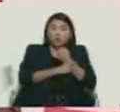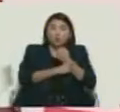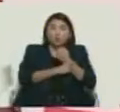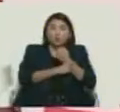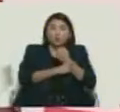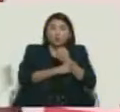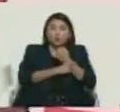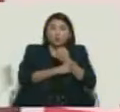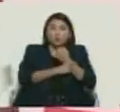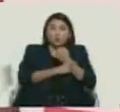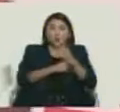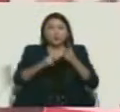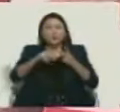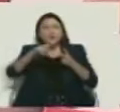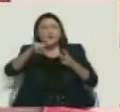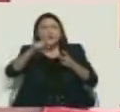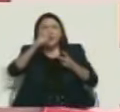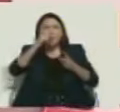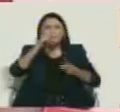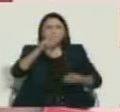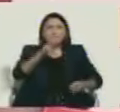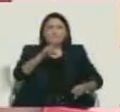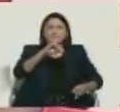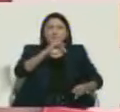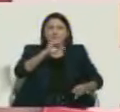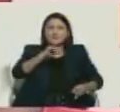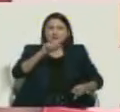¿Dónde está Pizarro? ¿Quién sabe algo de la vida de Pizarro?